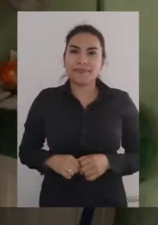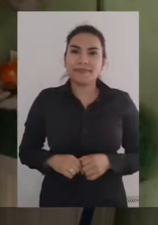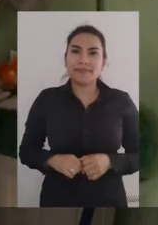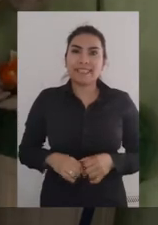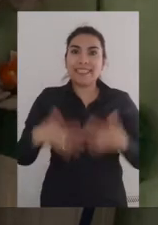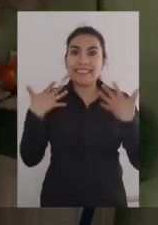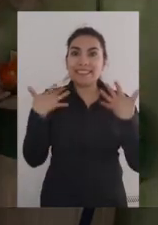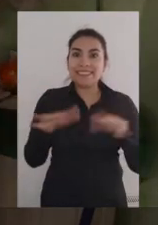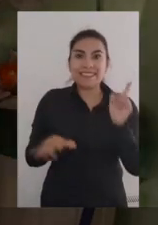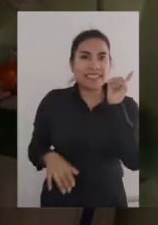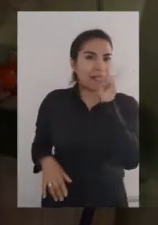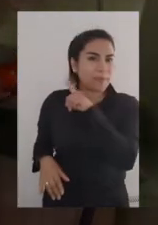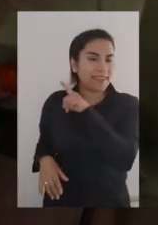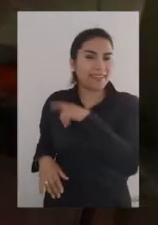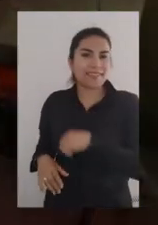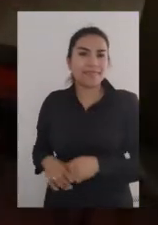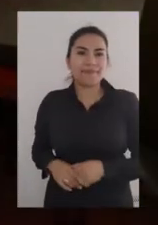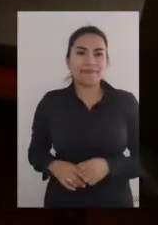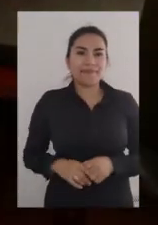estás listo